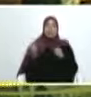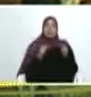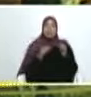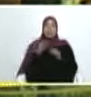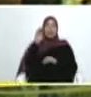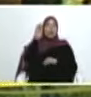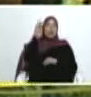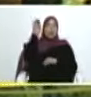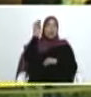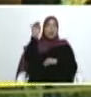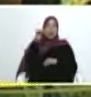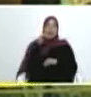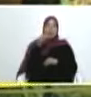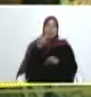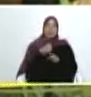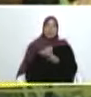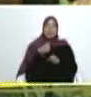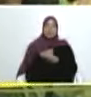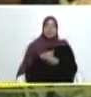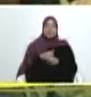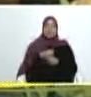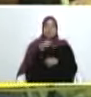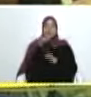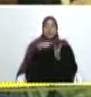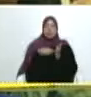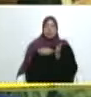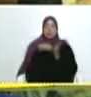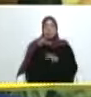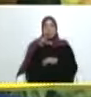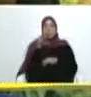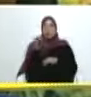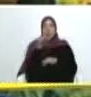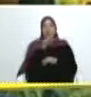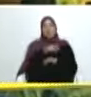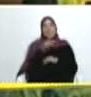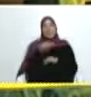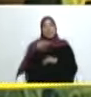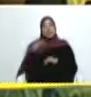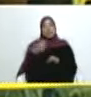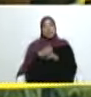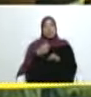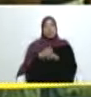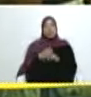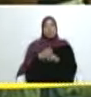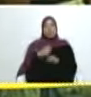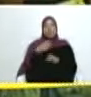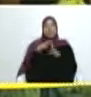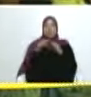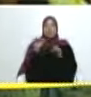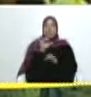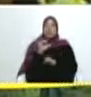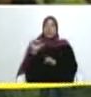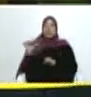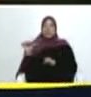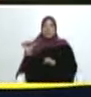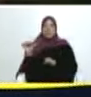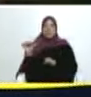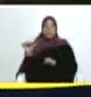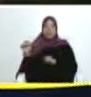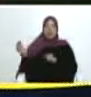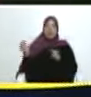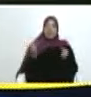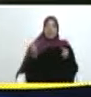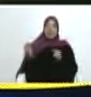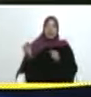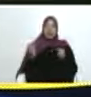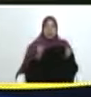que queremos. Pero estas más de 1.200 personas se suman a miles y a miles que han estado durante todas estas semanas debatiendo para darle